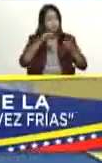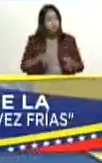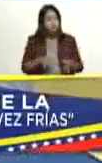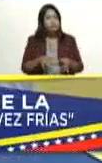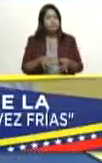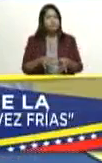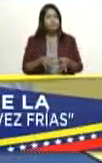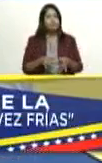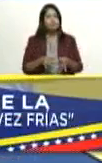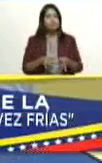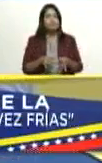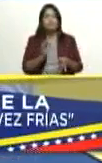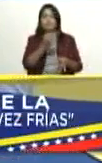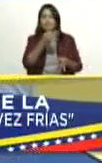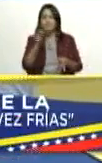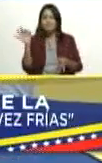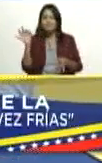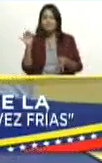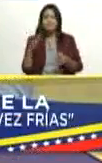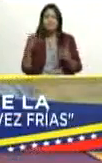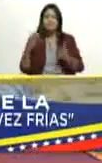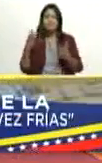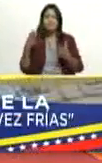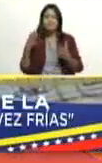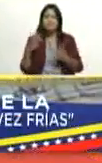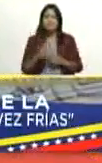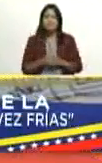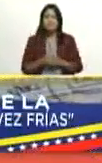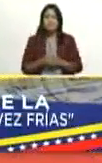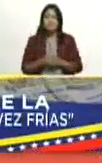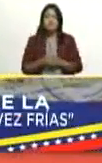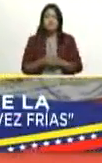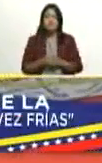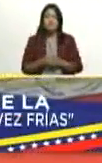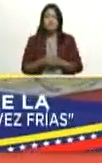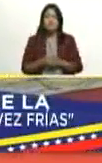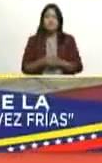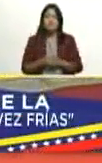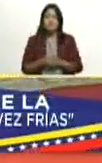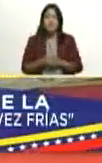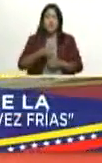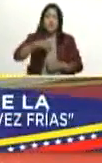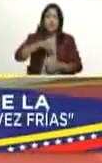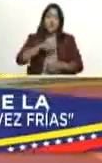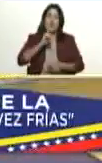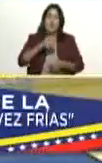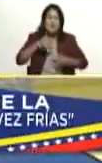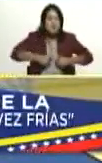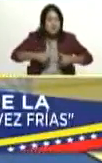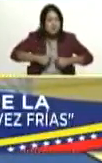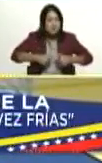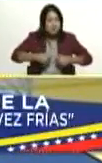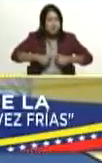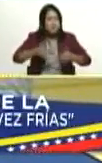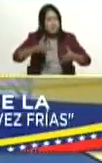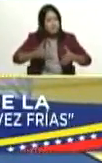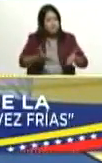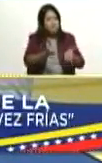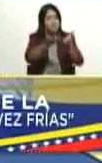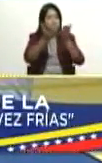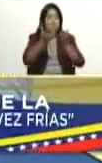de la excelencia radica en todo aquello que ponemos de nosotros mismos. Por eso,